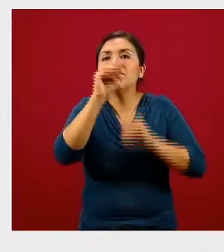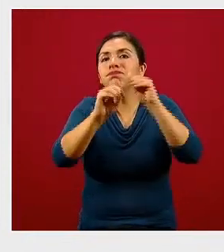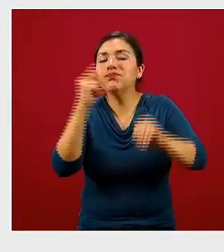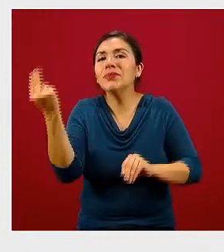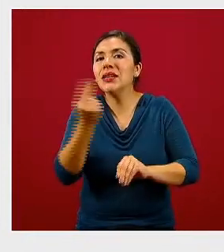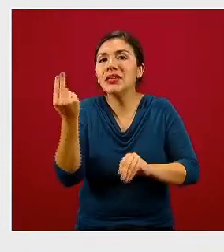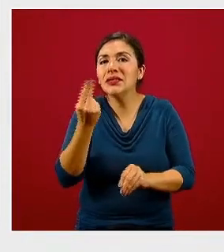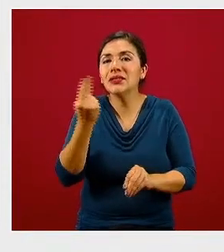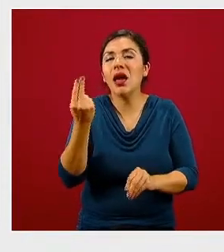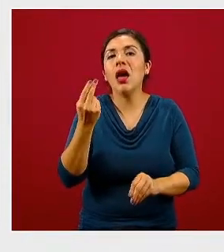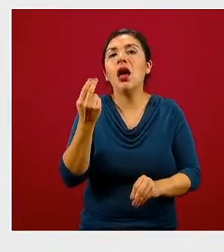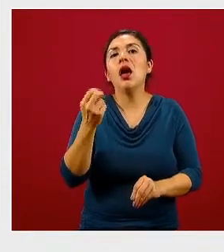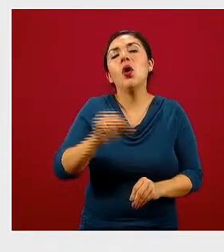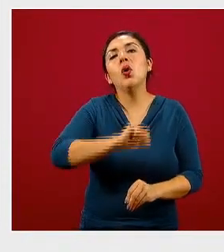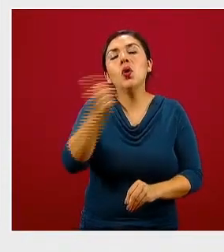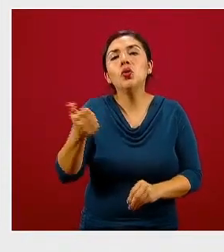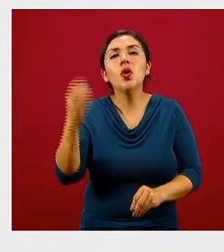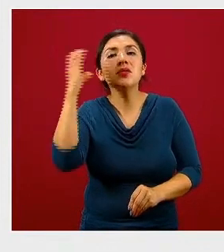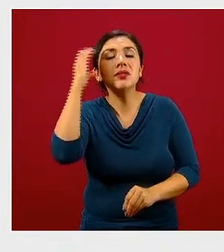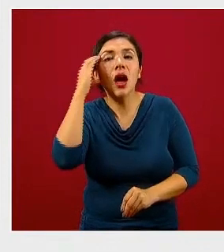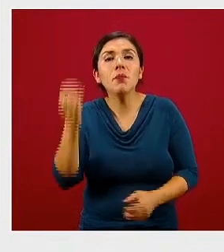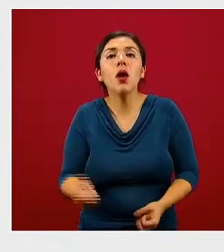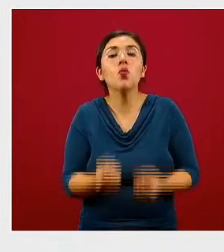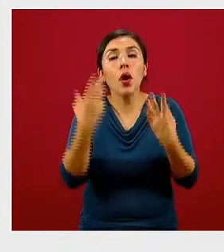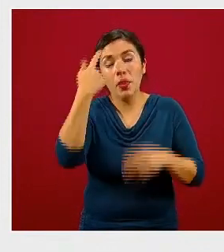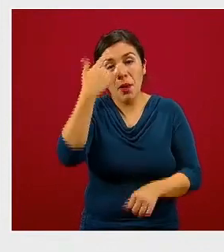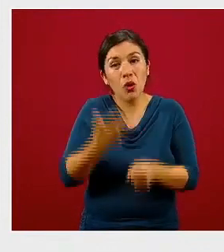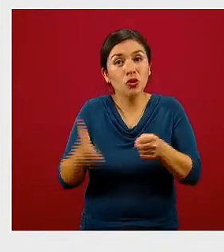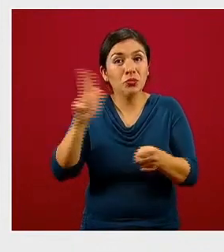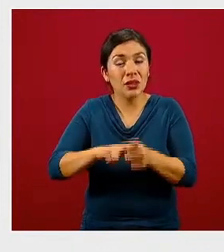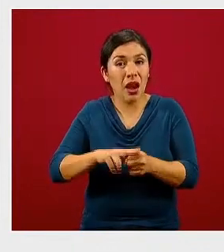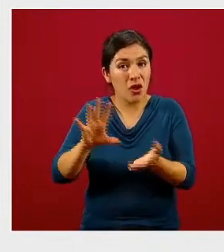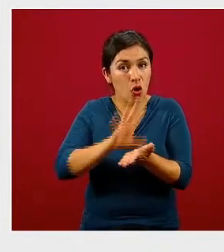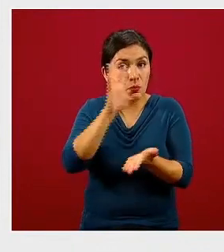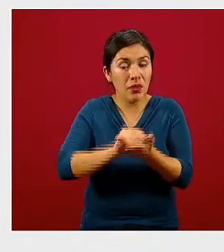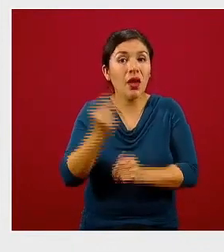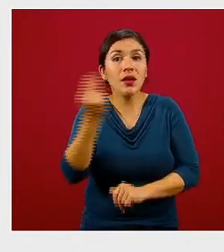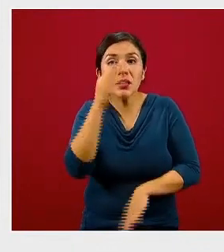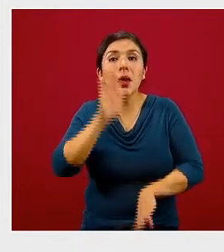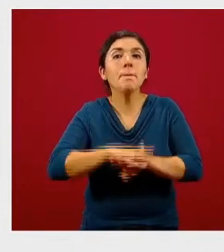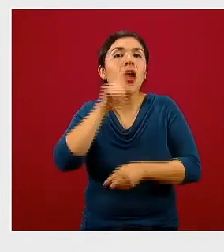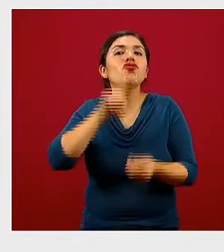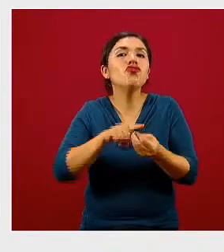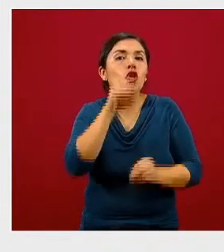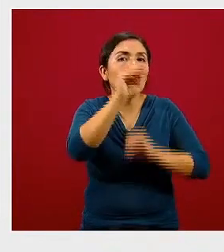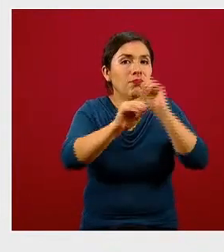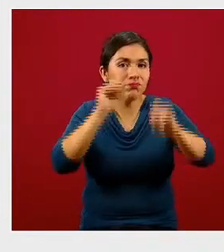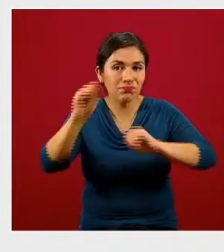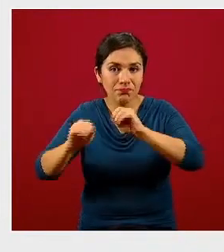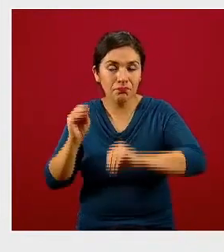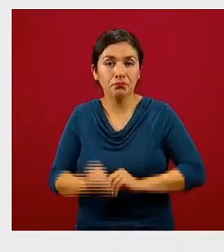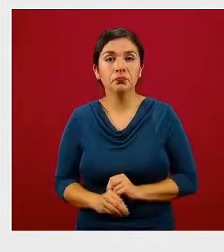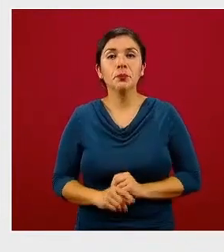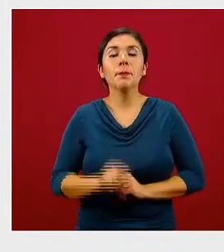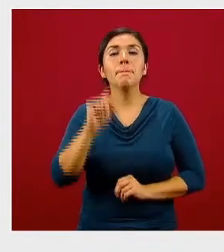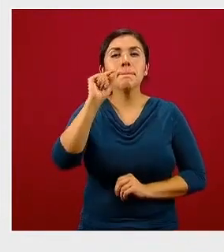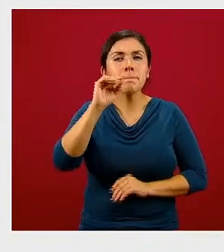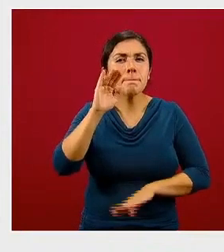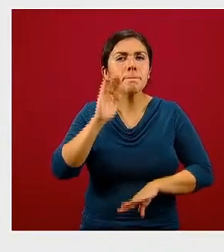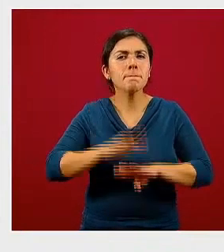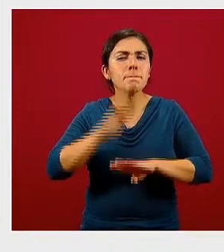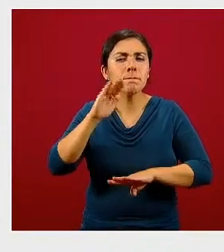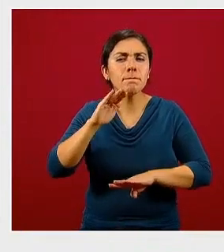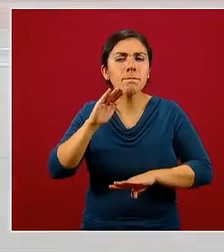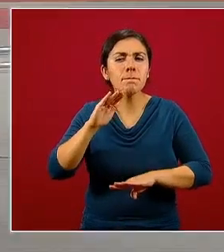necesitan y cuántas camas de hospitalización general se van a necesitar, ¿no? Si subimos,